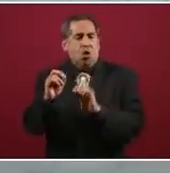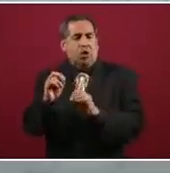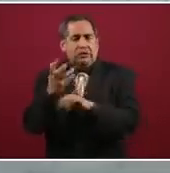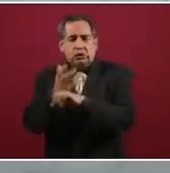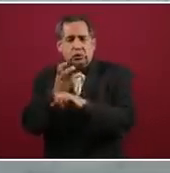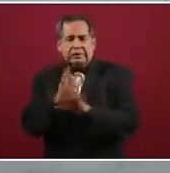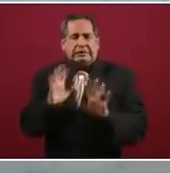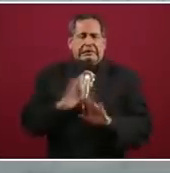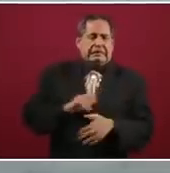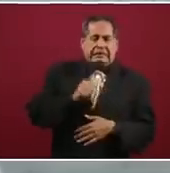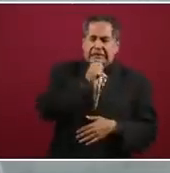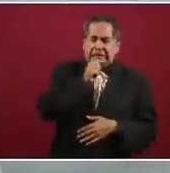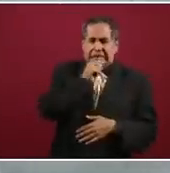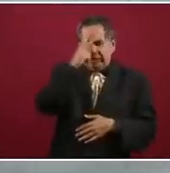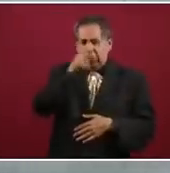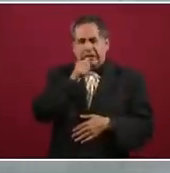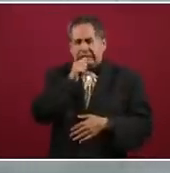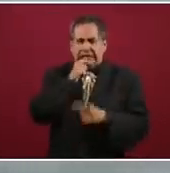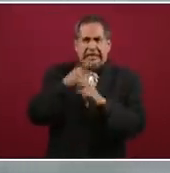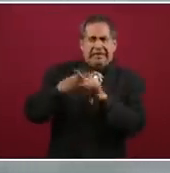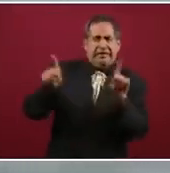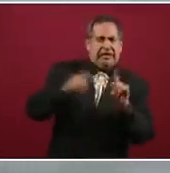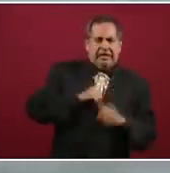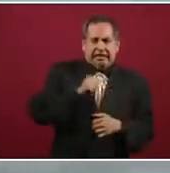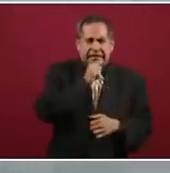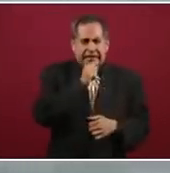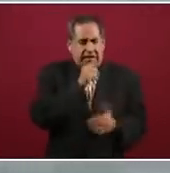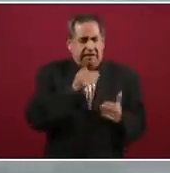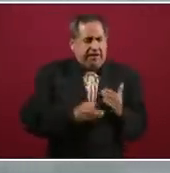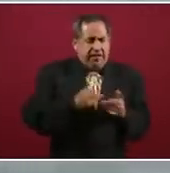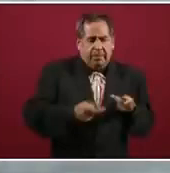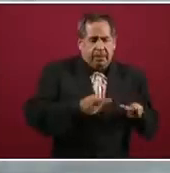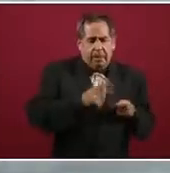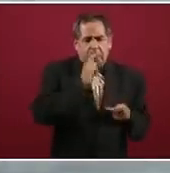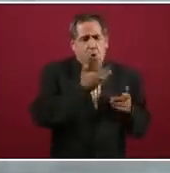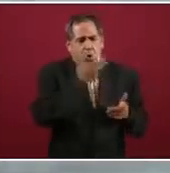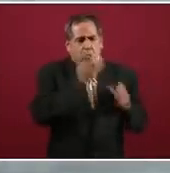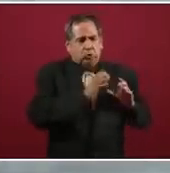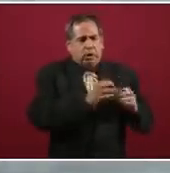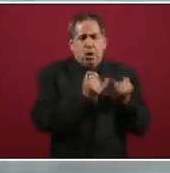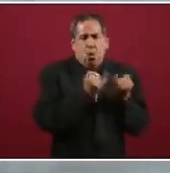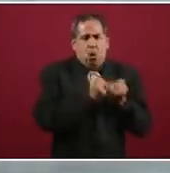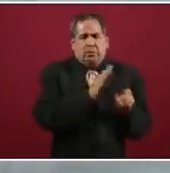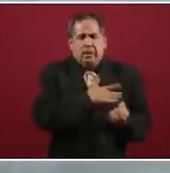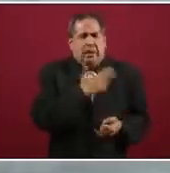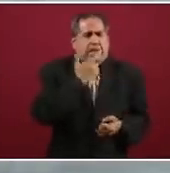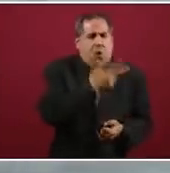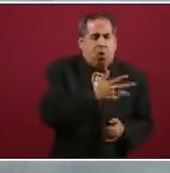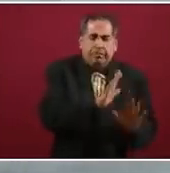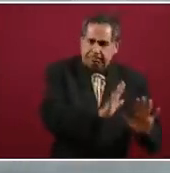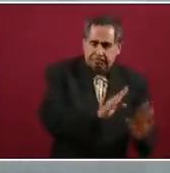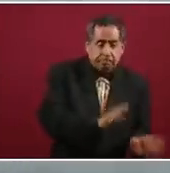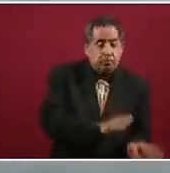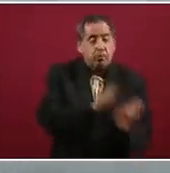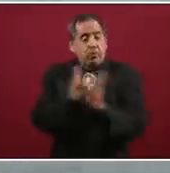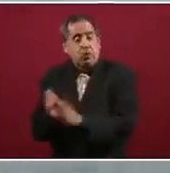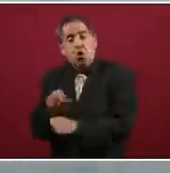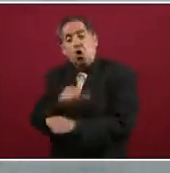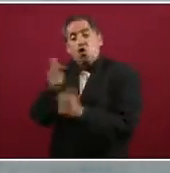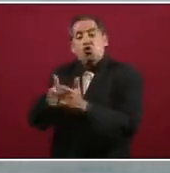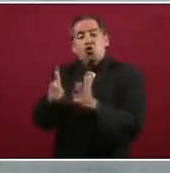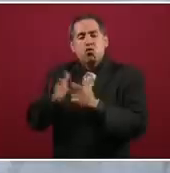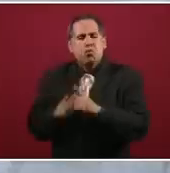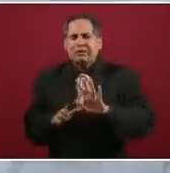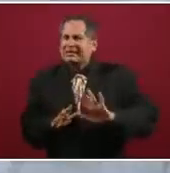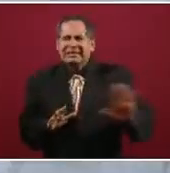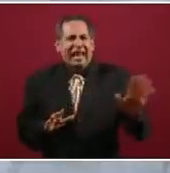Estados Unidos, de las potencias anglosajonas. Y otro grupo consideraba que ese pasado era un